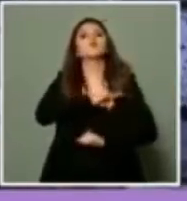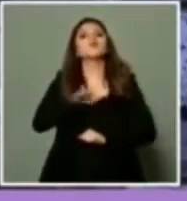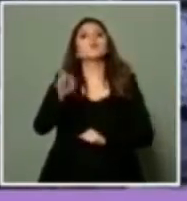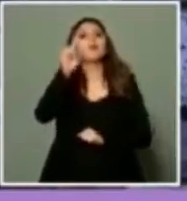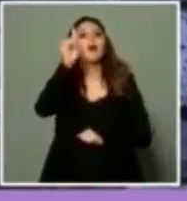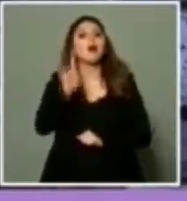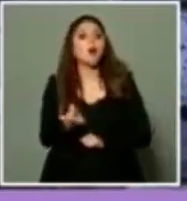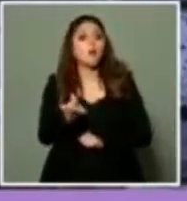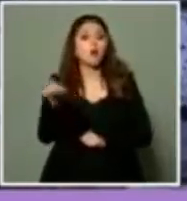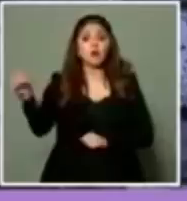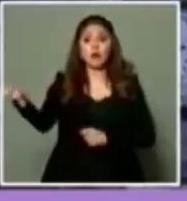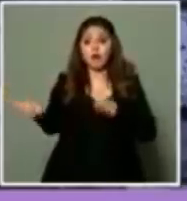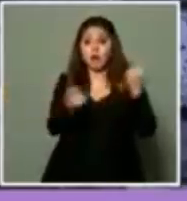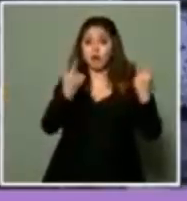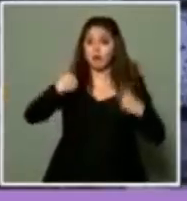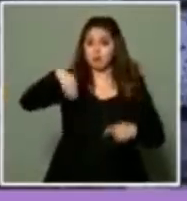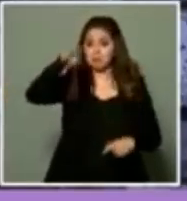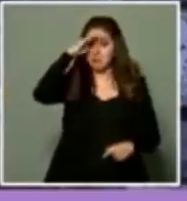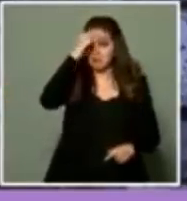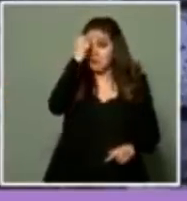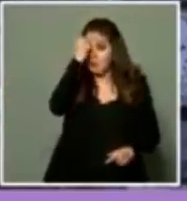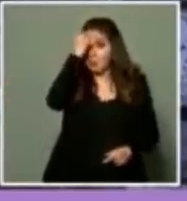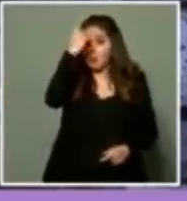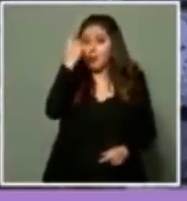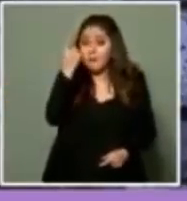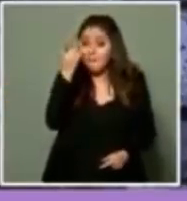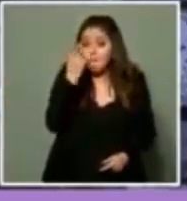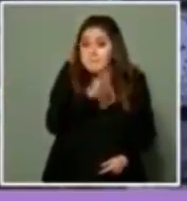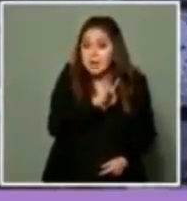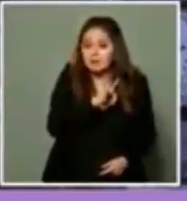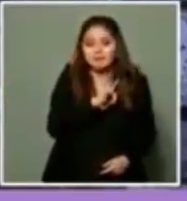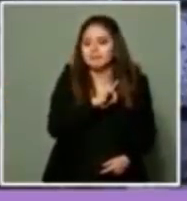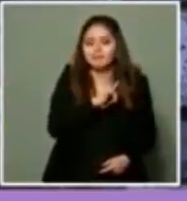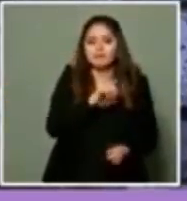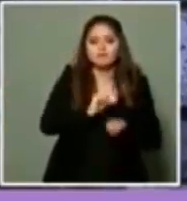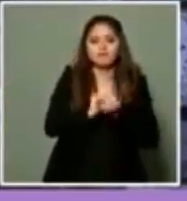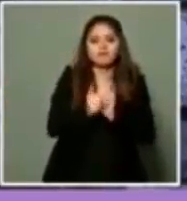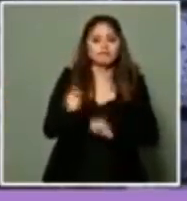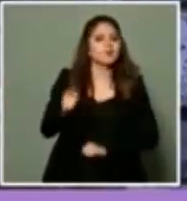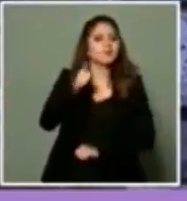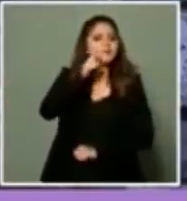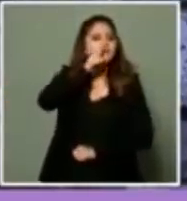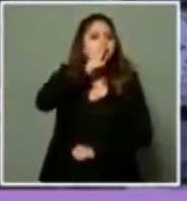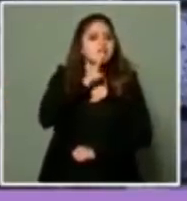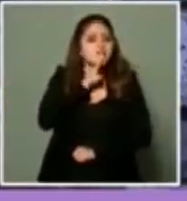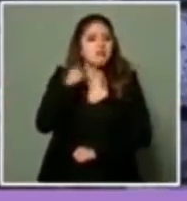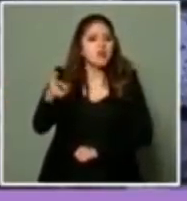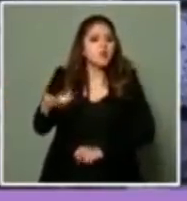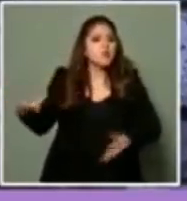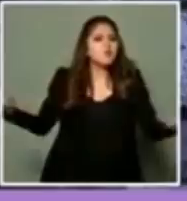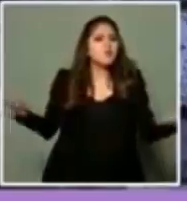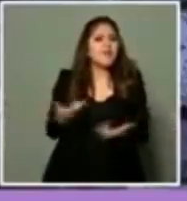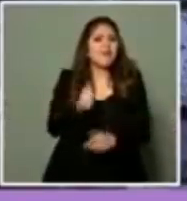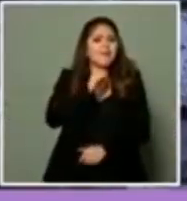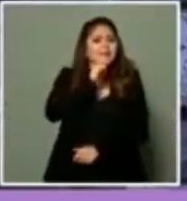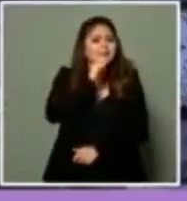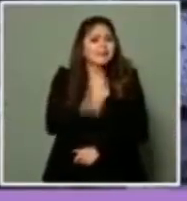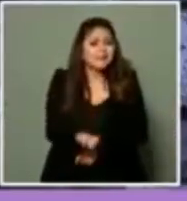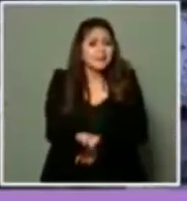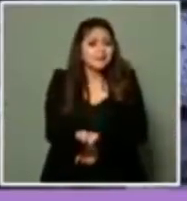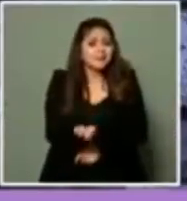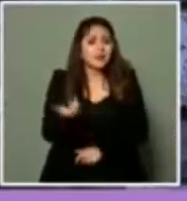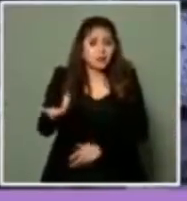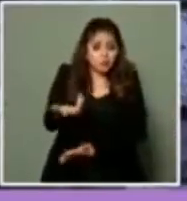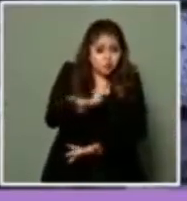fue una mala ocurrencia, sino que nos mintió, porque no hizo nada. En materia